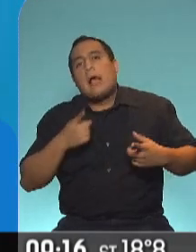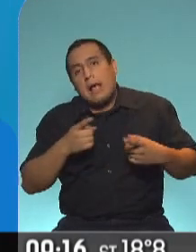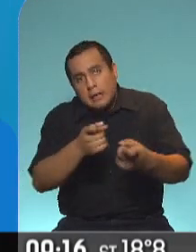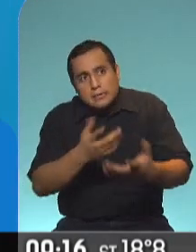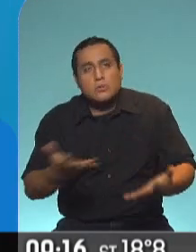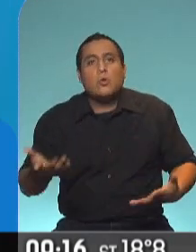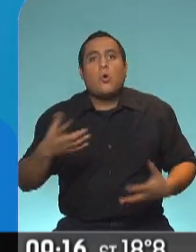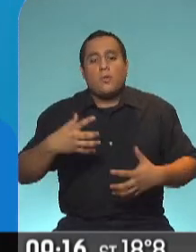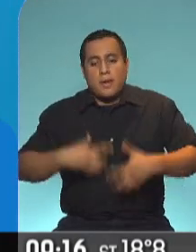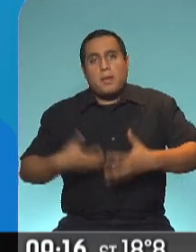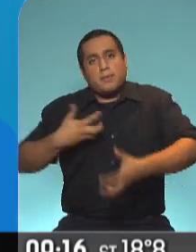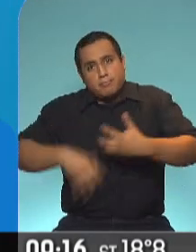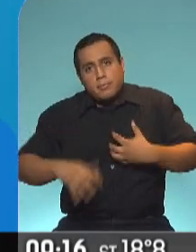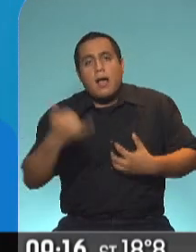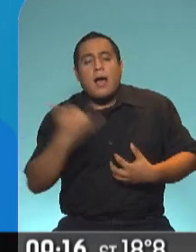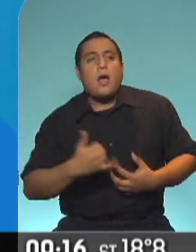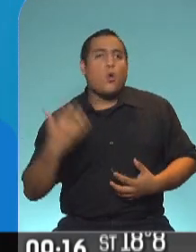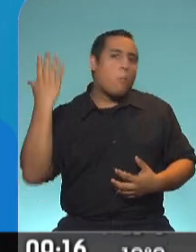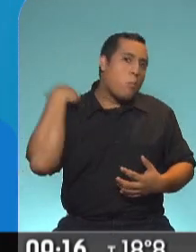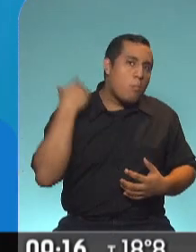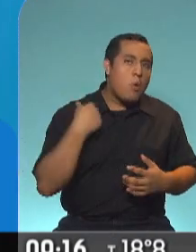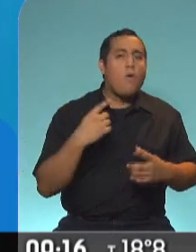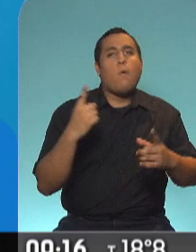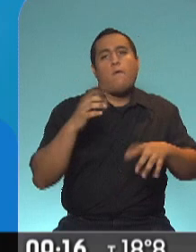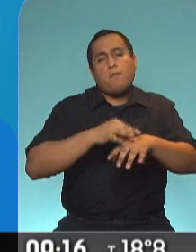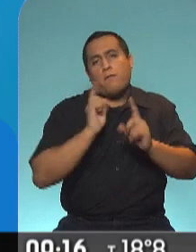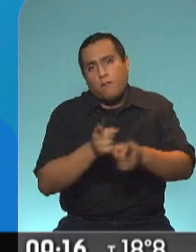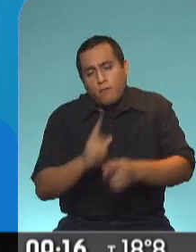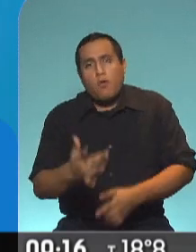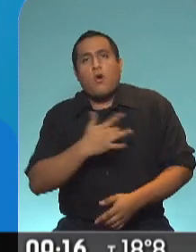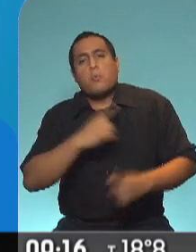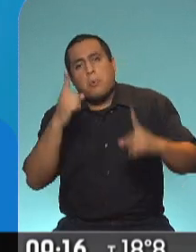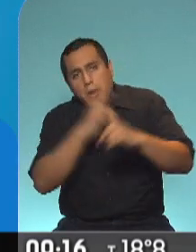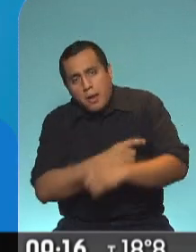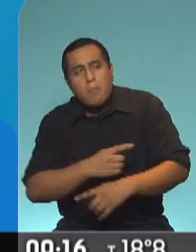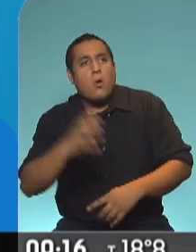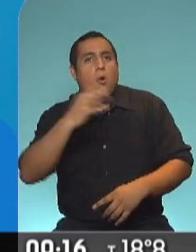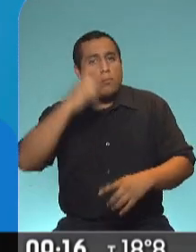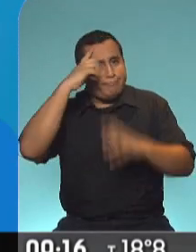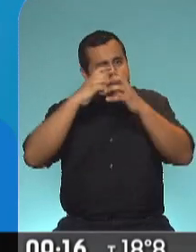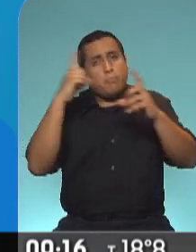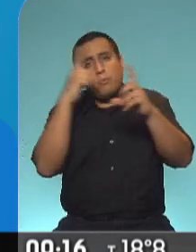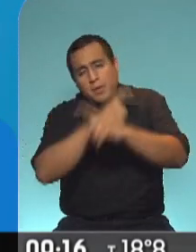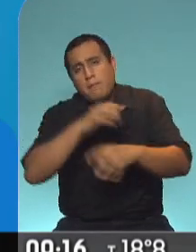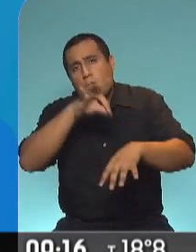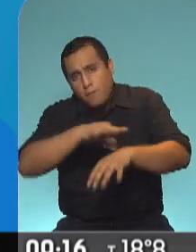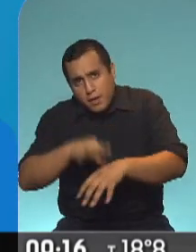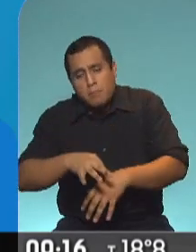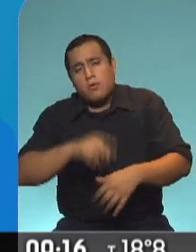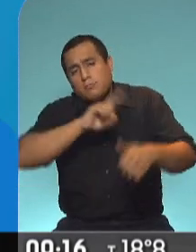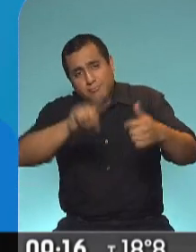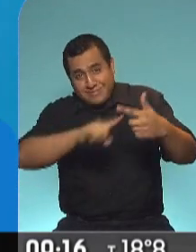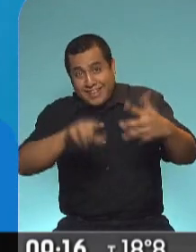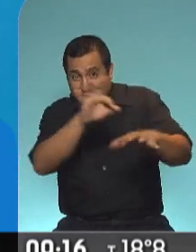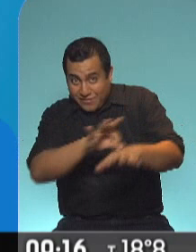trasplantados enfermedades pulmonares crónicas cardíacas enfermedades neurológicas e inmunodeficiencias